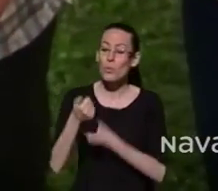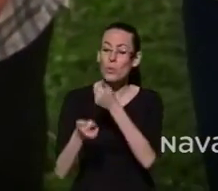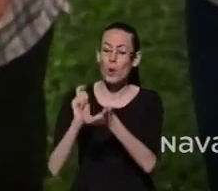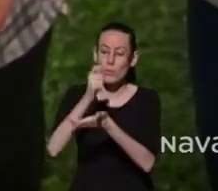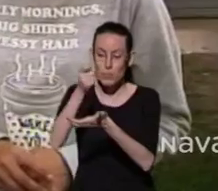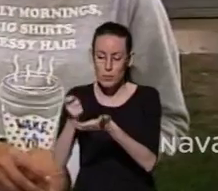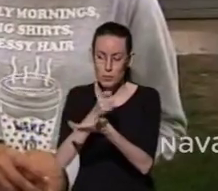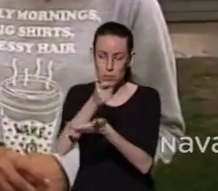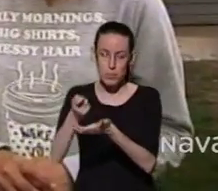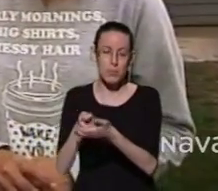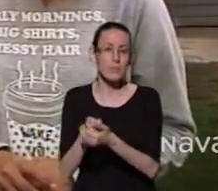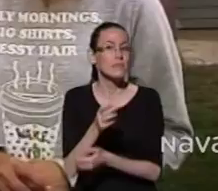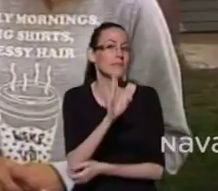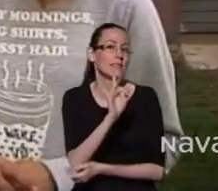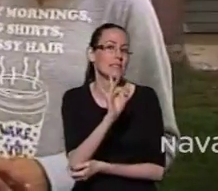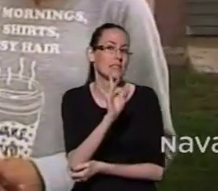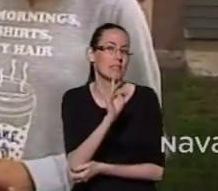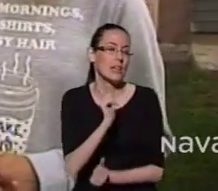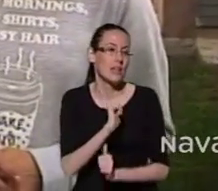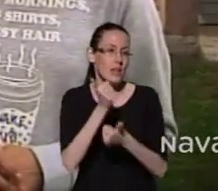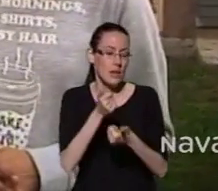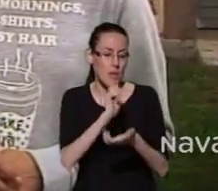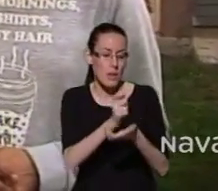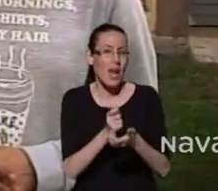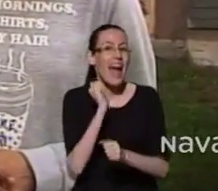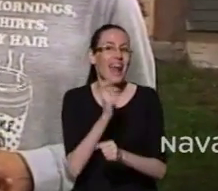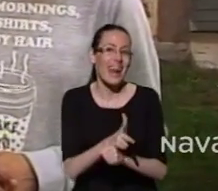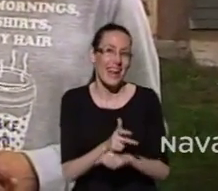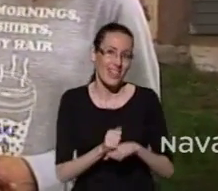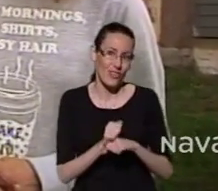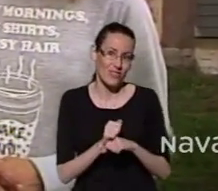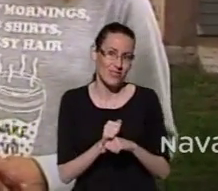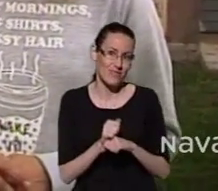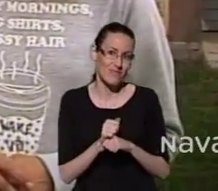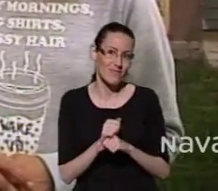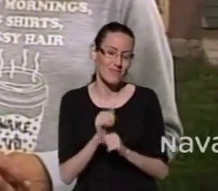bolas dentro de la bola. Sí, la haces y dices, bueno, ya está, un reto superado. Un reto. Pero no...